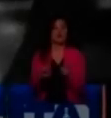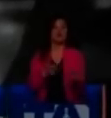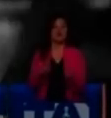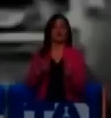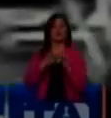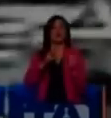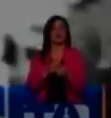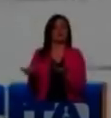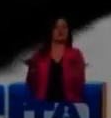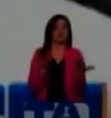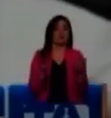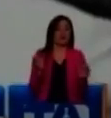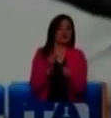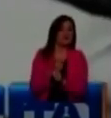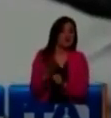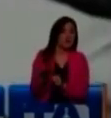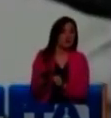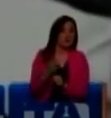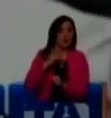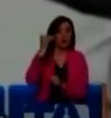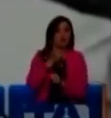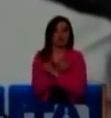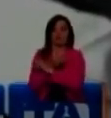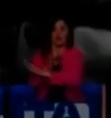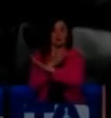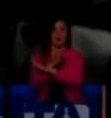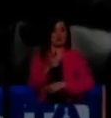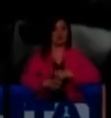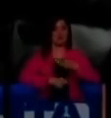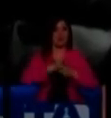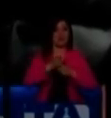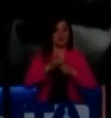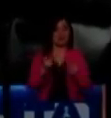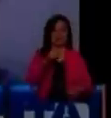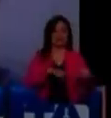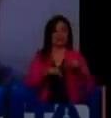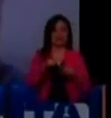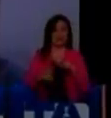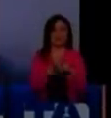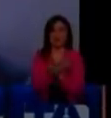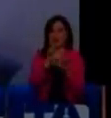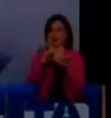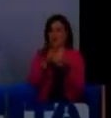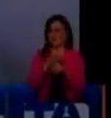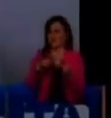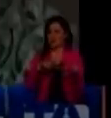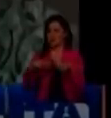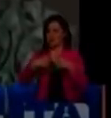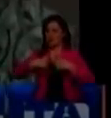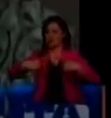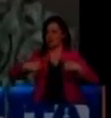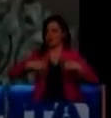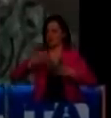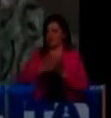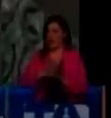este problema? ¿Debe tal vez ser más, tener mayores restricciones la venta de este tipo de ácidos en diferentes centros de